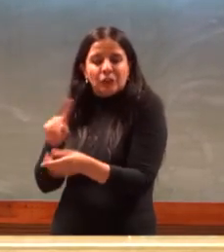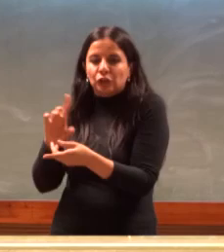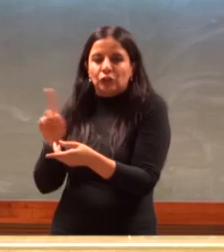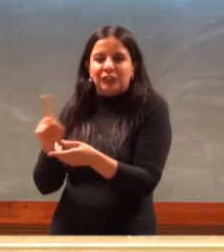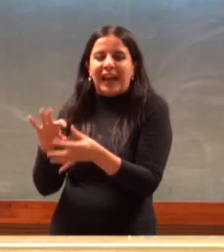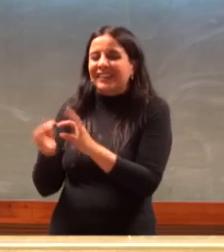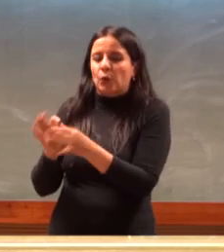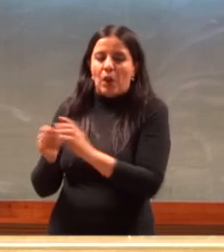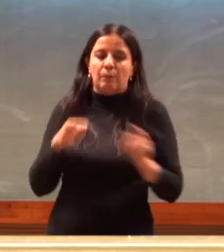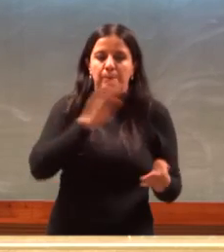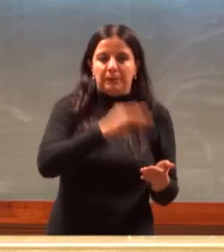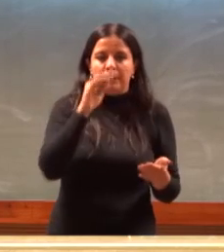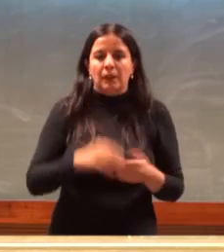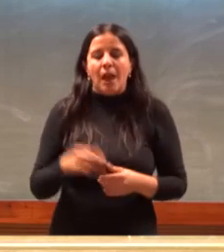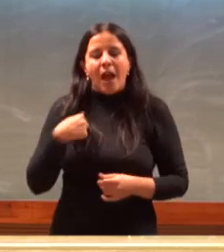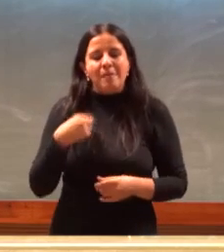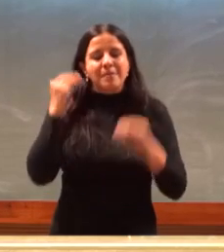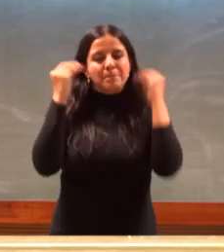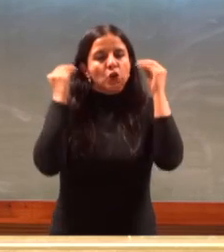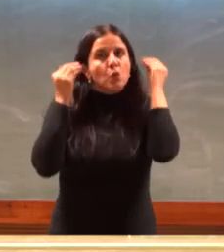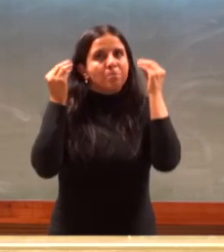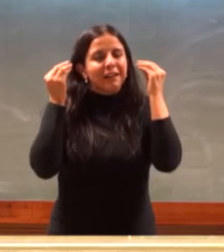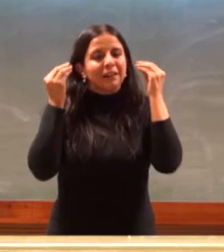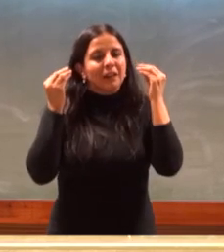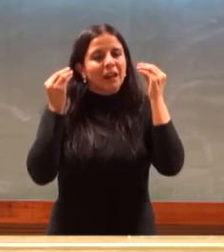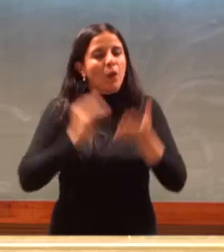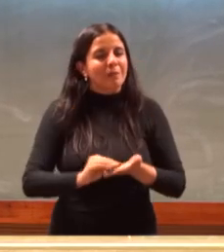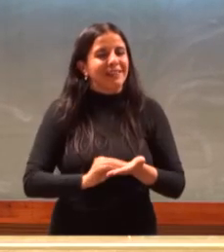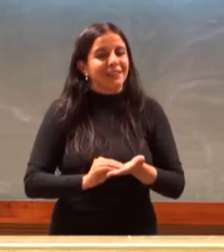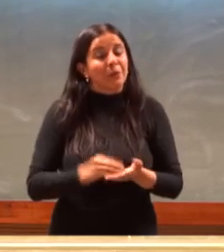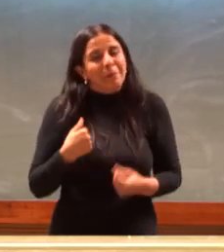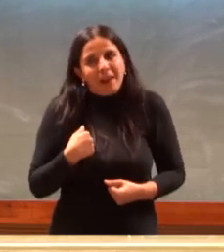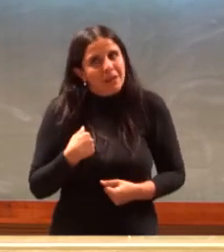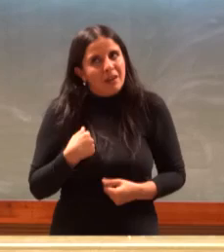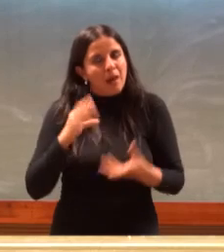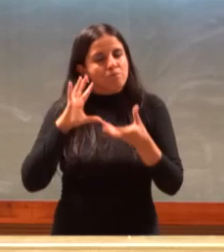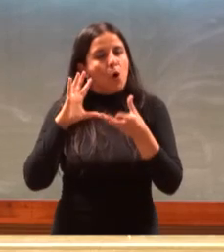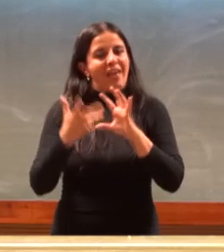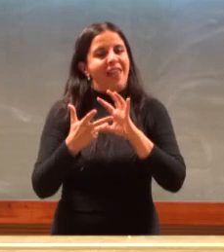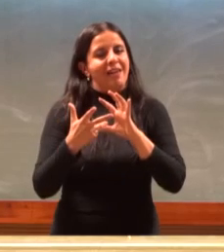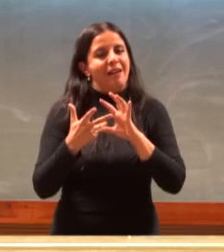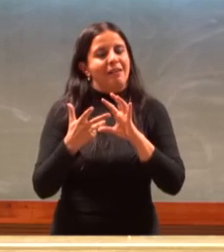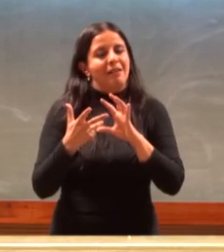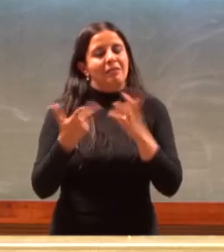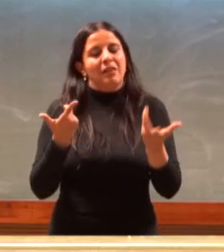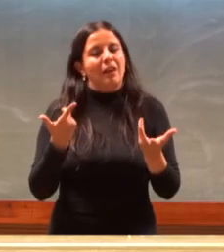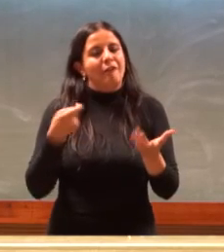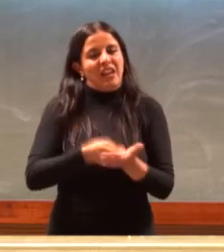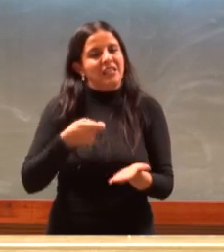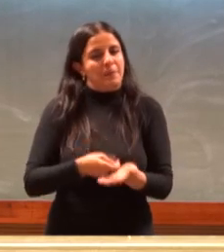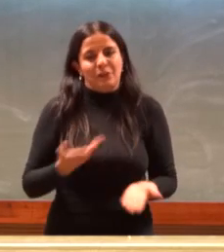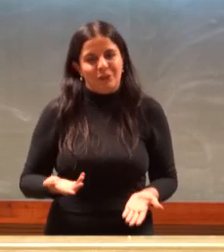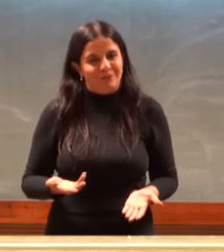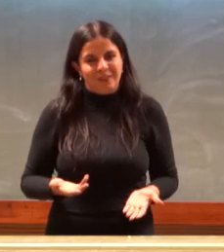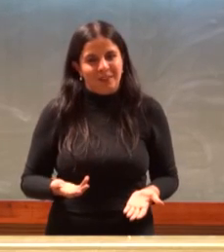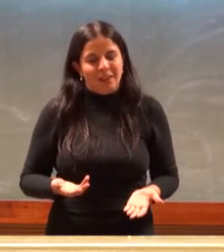en términos administrativos fundamentalmente tiene que ver con la modalidad de financiamiento que es una modalidad centralizada fuertemente en